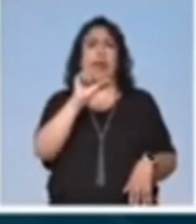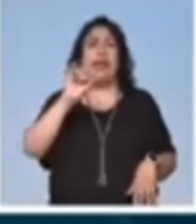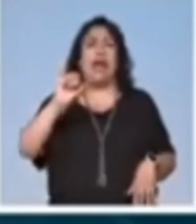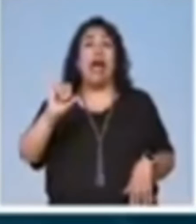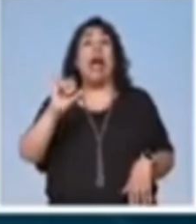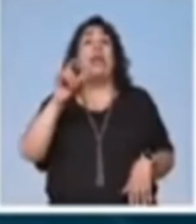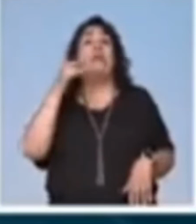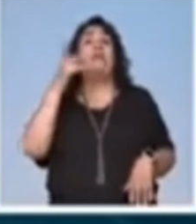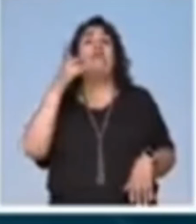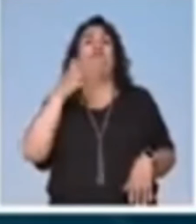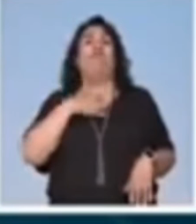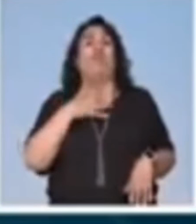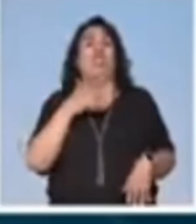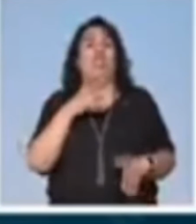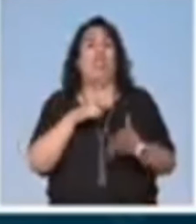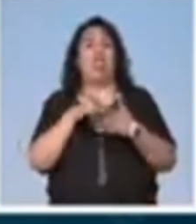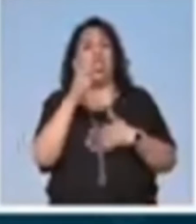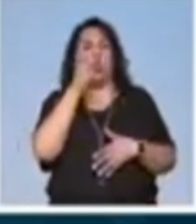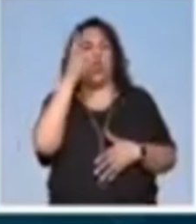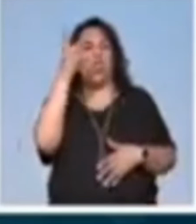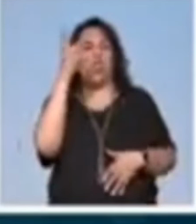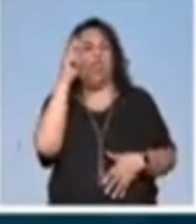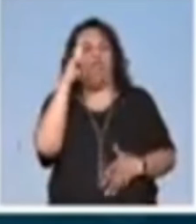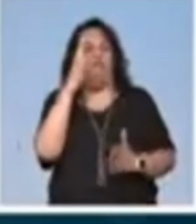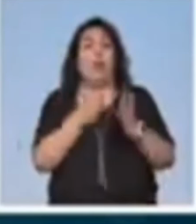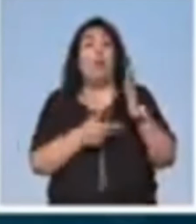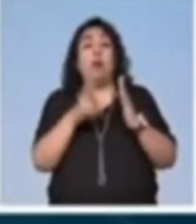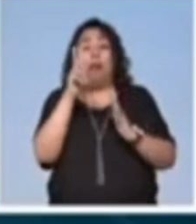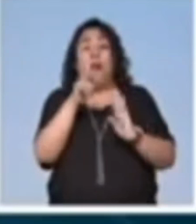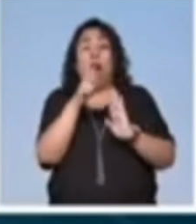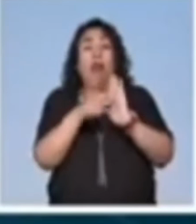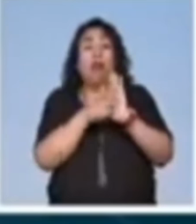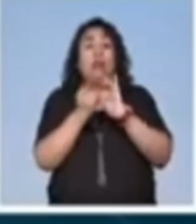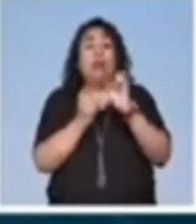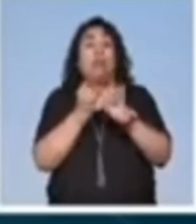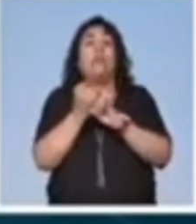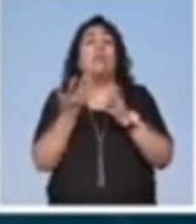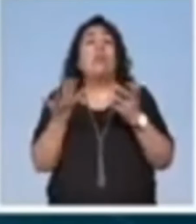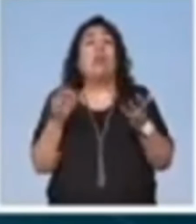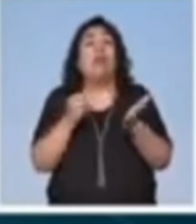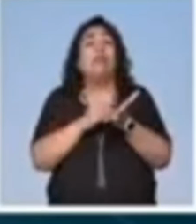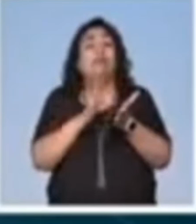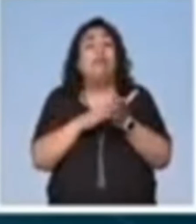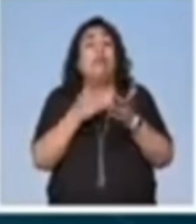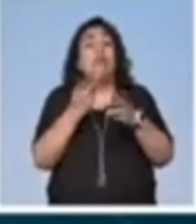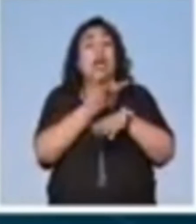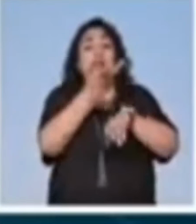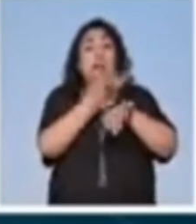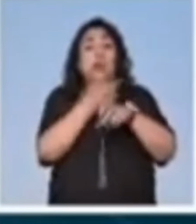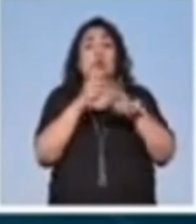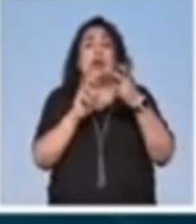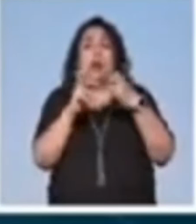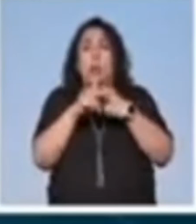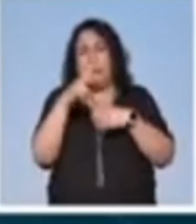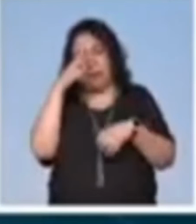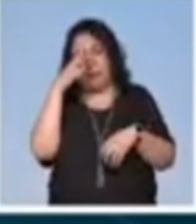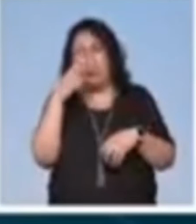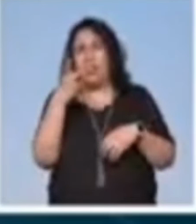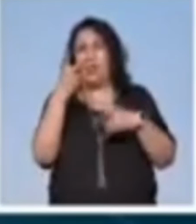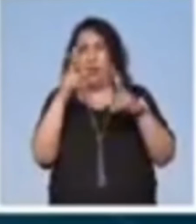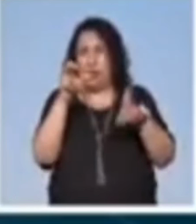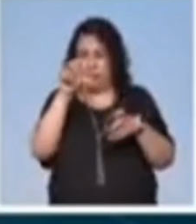sus derechos de autor. Pero en realidad, ¿qué dice la ley internacional? ¿Qué está ocurriendo en Estados Unidos, Europa y, claro, en México? Ese es el